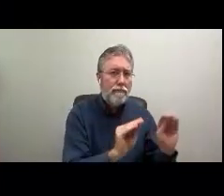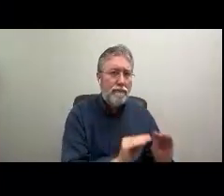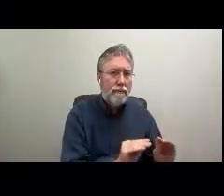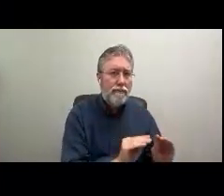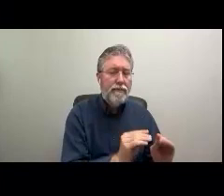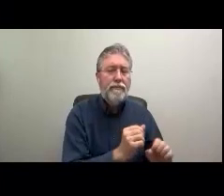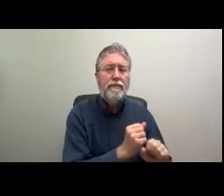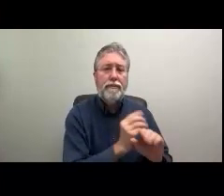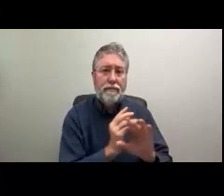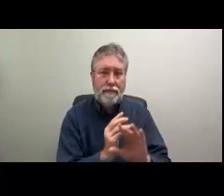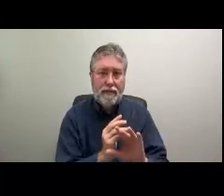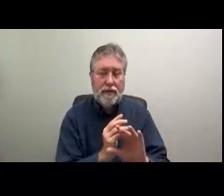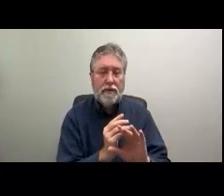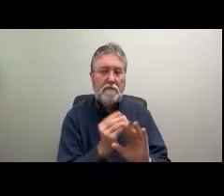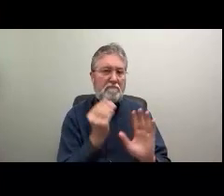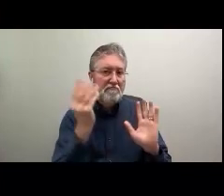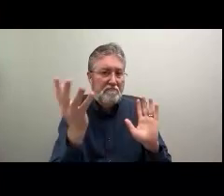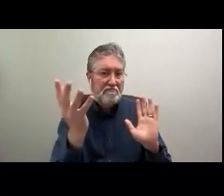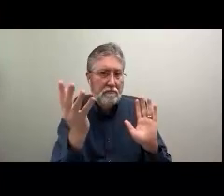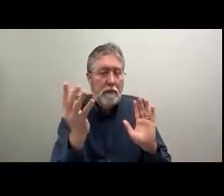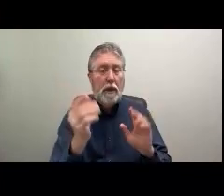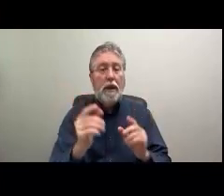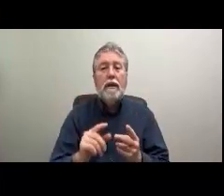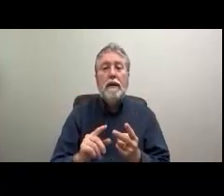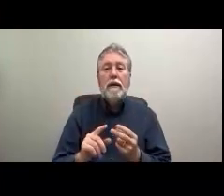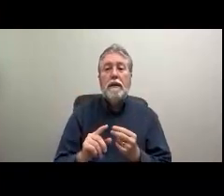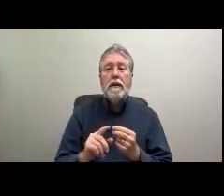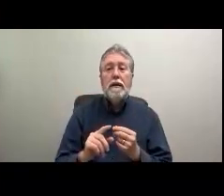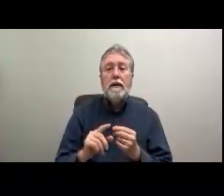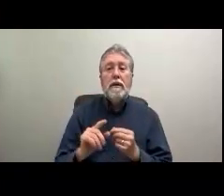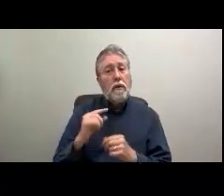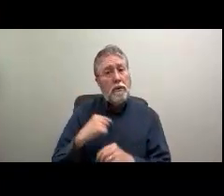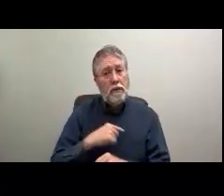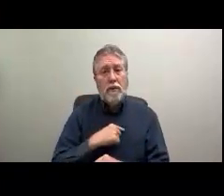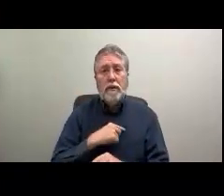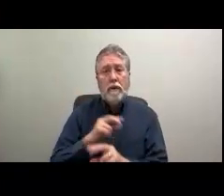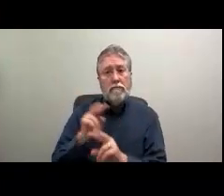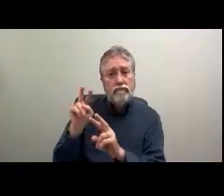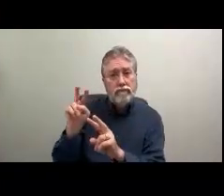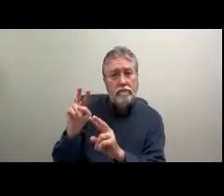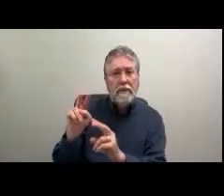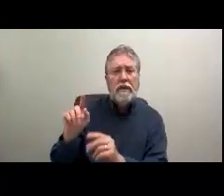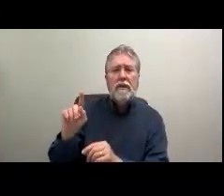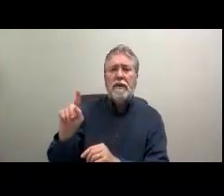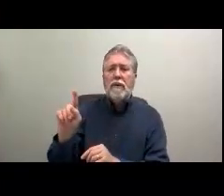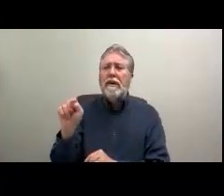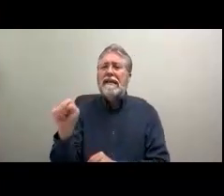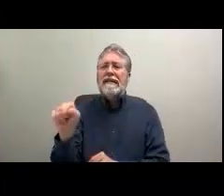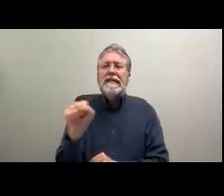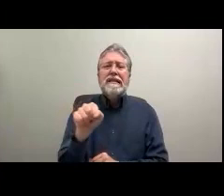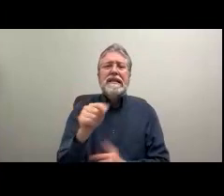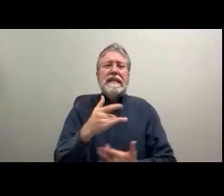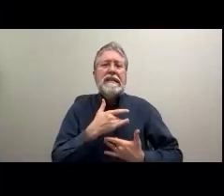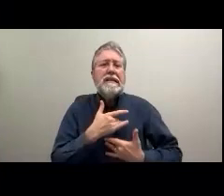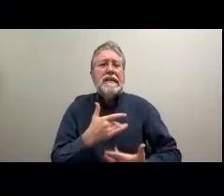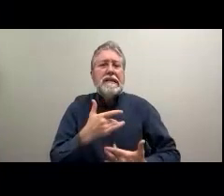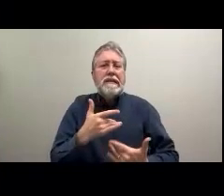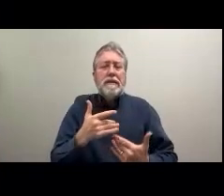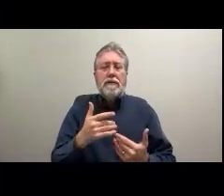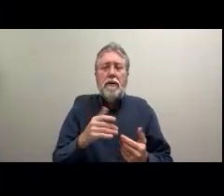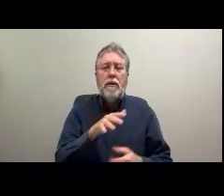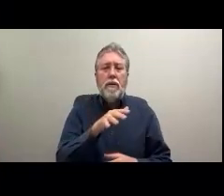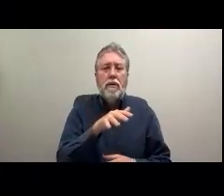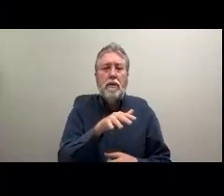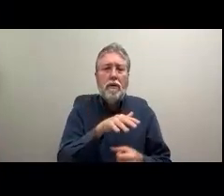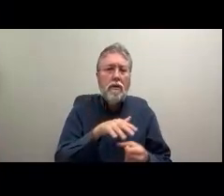también somos el centro climático, tenemos la intención de analizar las vulnerabilidades en los sectores agrícola y forestal